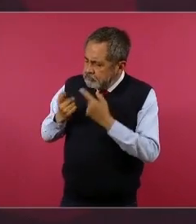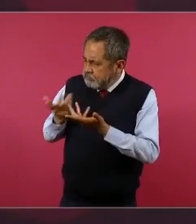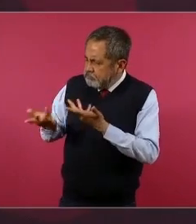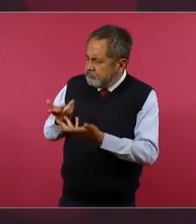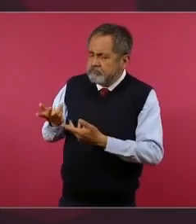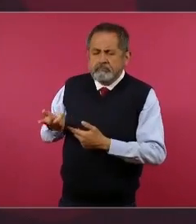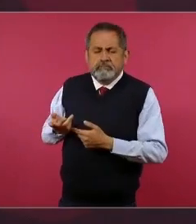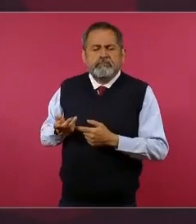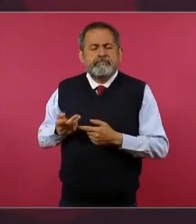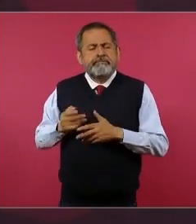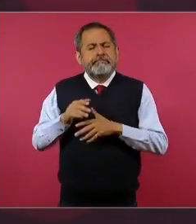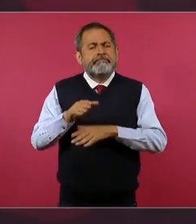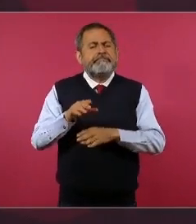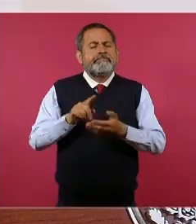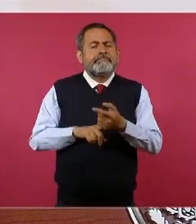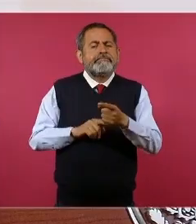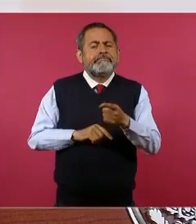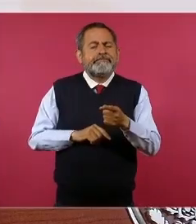si